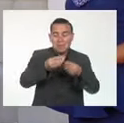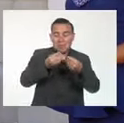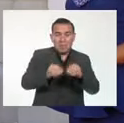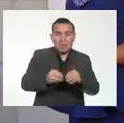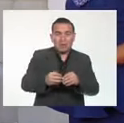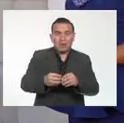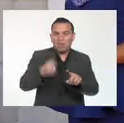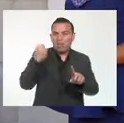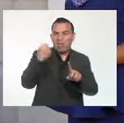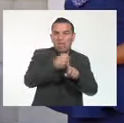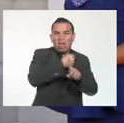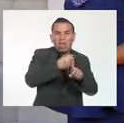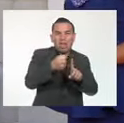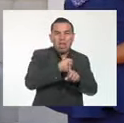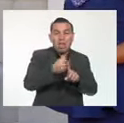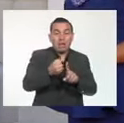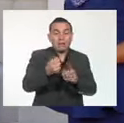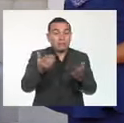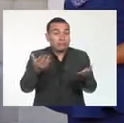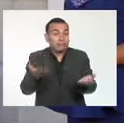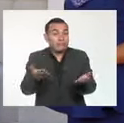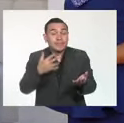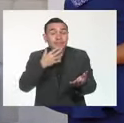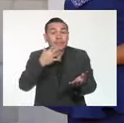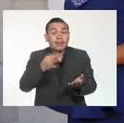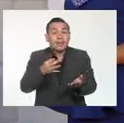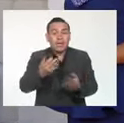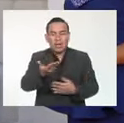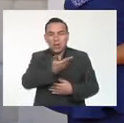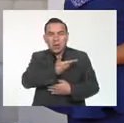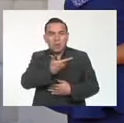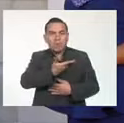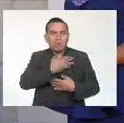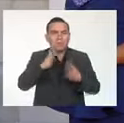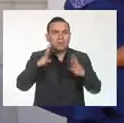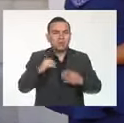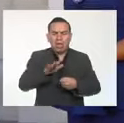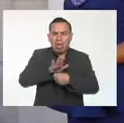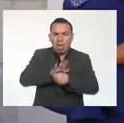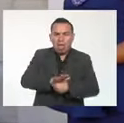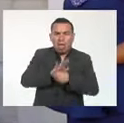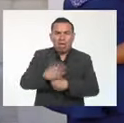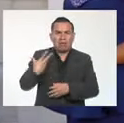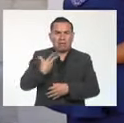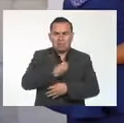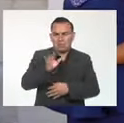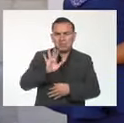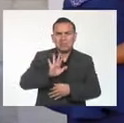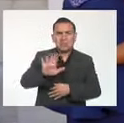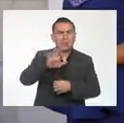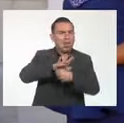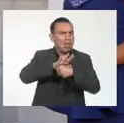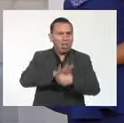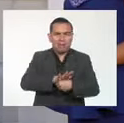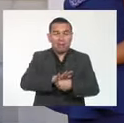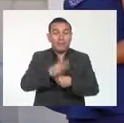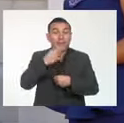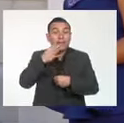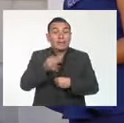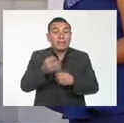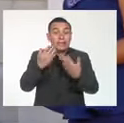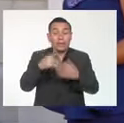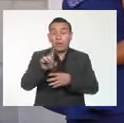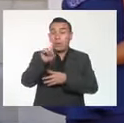al que está cerca y no piensa igual que ellos. Y siempre acusan al gobierno de represión cuando nunca los hemos reprimido. A veces hay